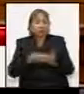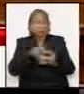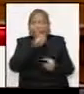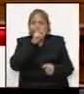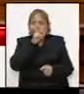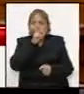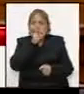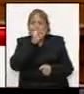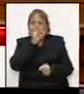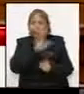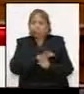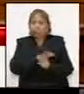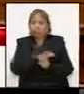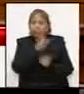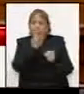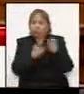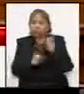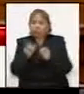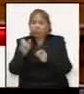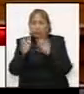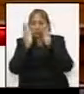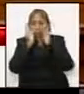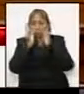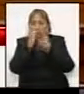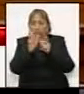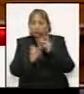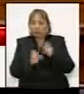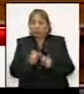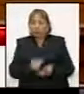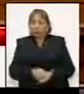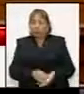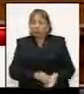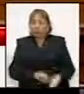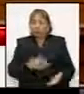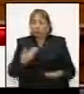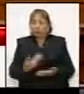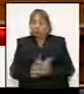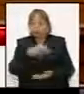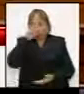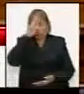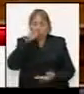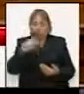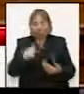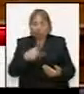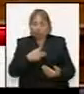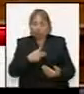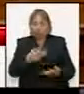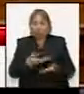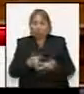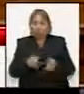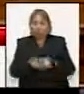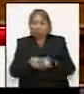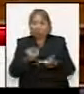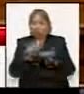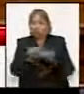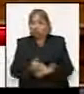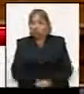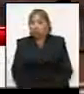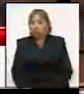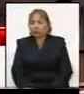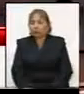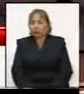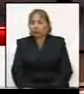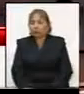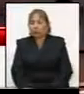con la población y con la atención a los usuarios. Desde el Nuevo Perú nosotros también vamos a apoyar esta iniciativa. Muchas